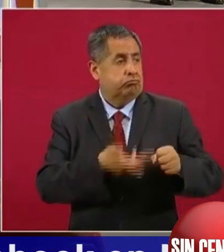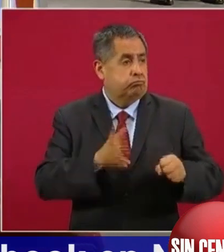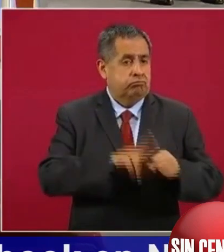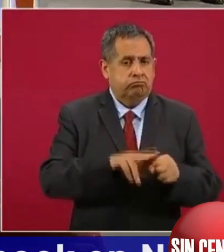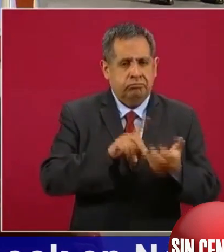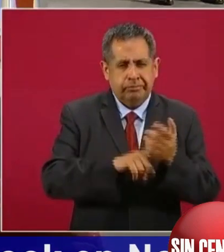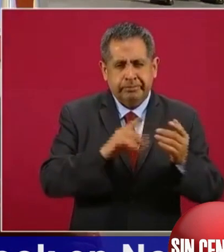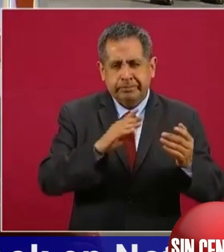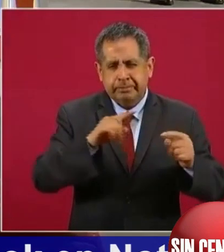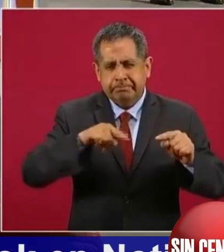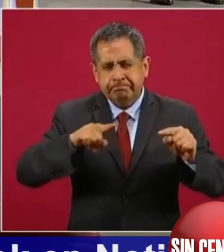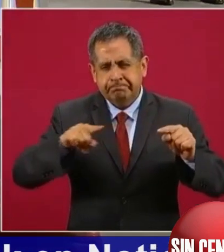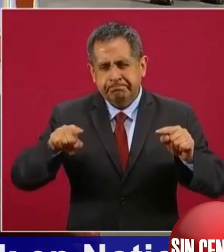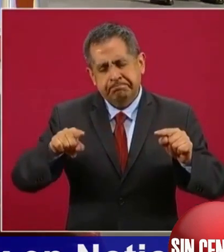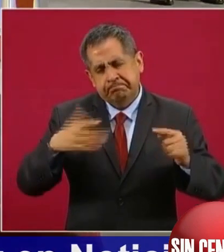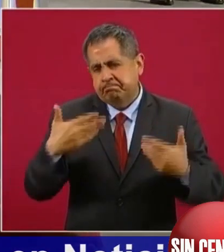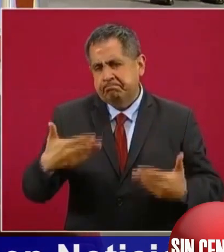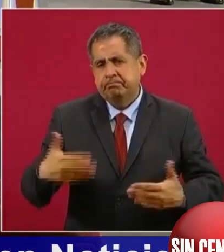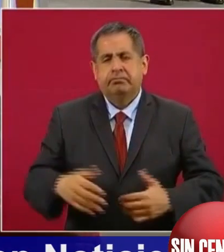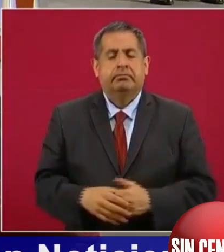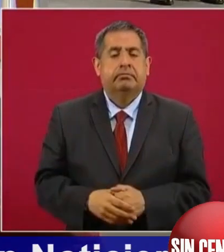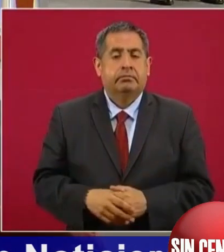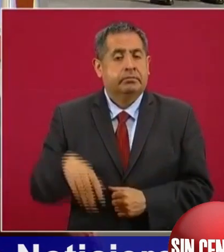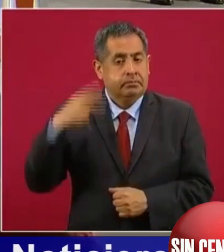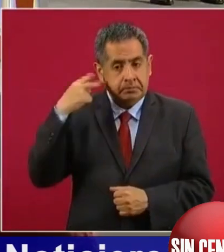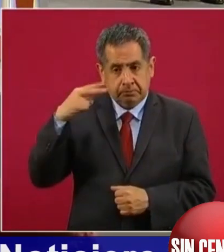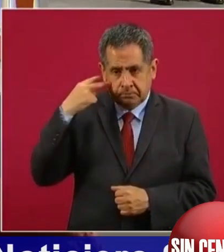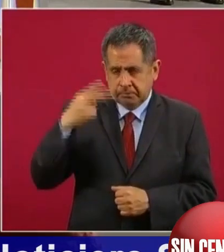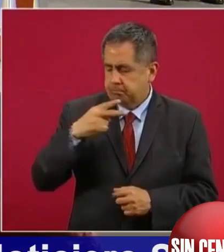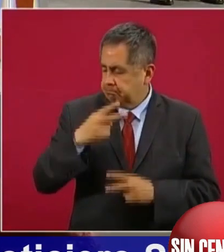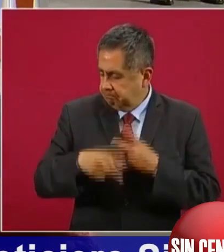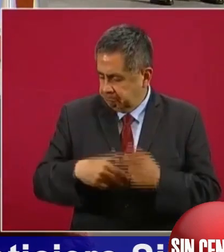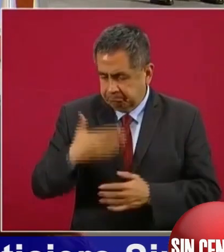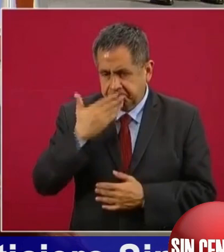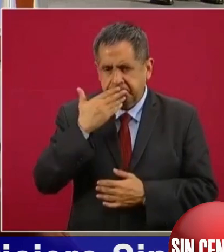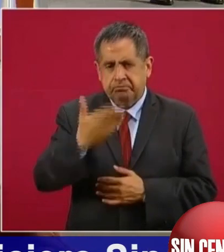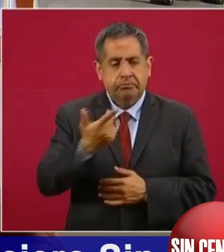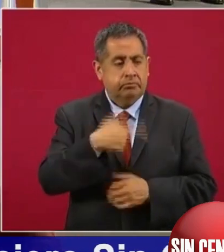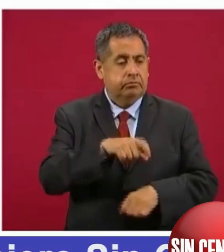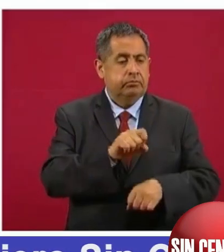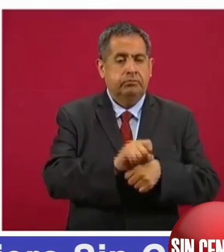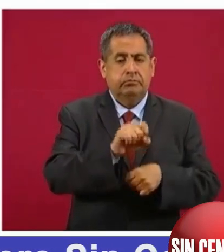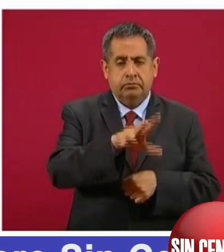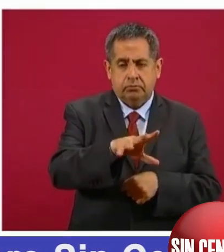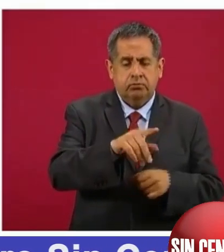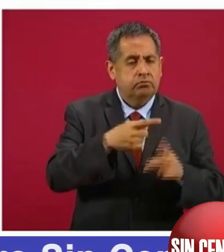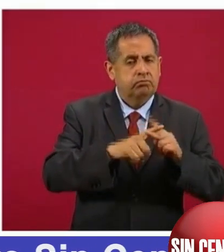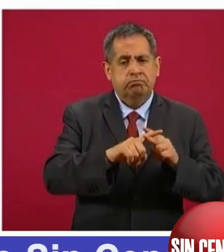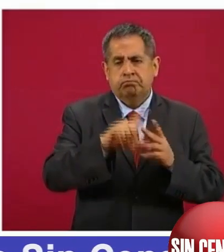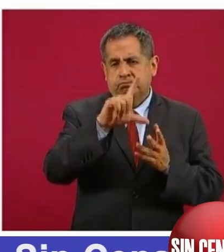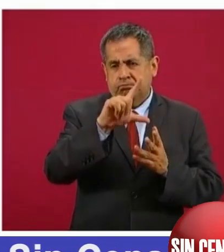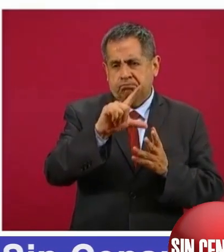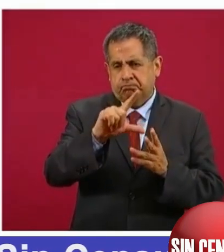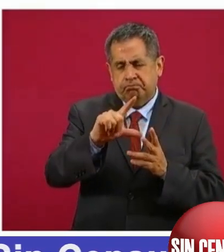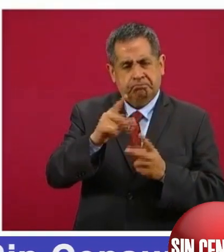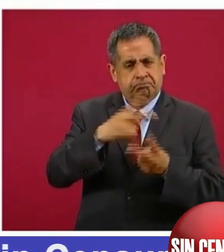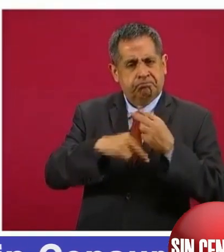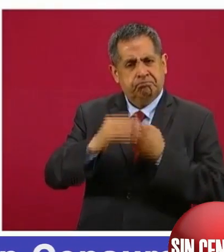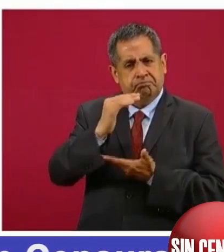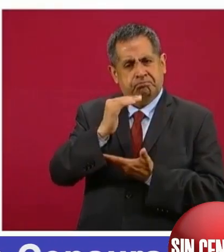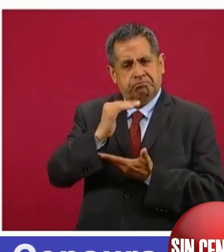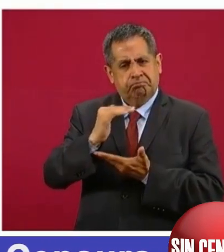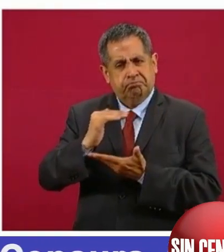algunas variaciones. La siguiente. Veracruz va muy bien, desde la semana 29 punto máximo, reducción sostenida,